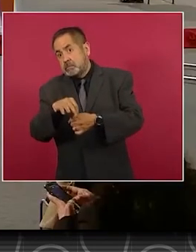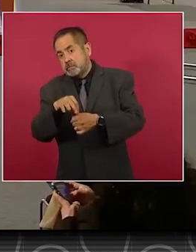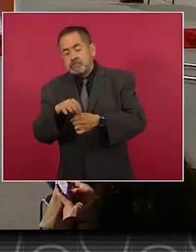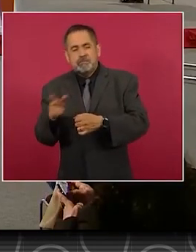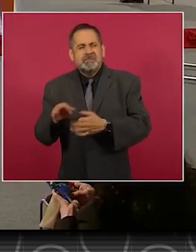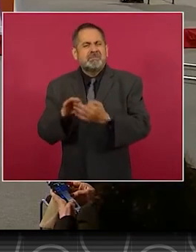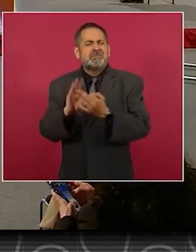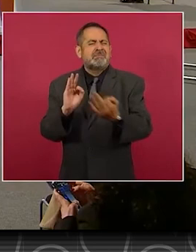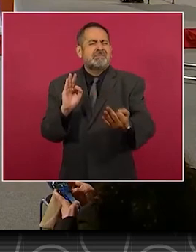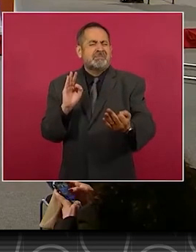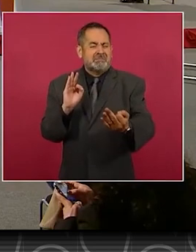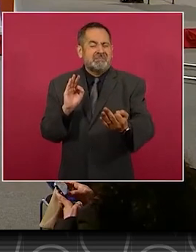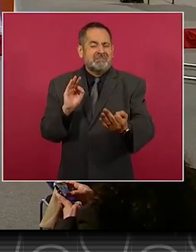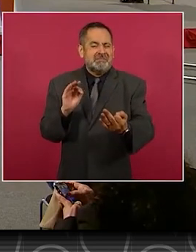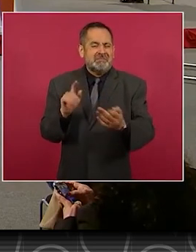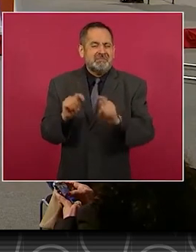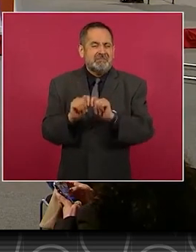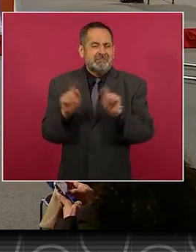Tuxtla Gutiérrez.